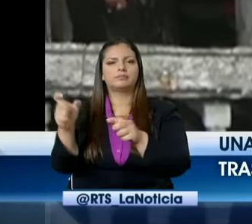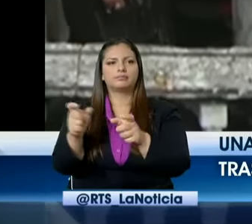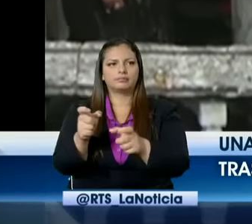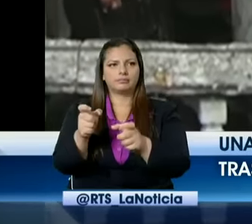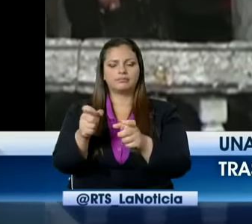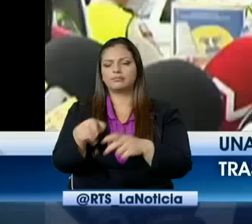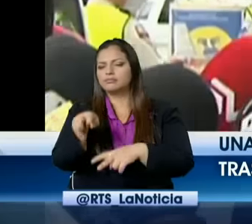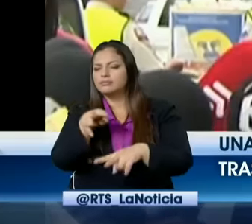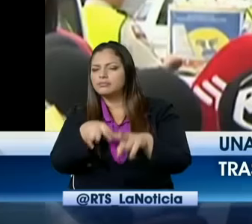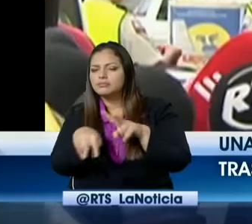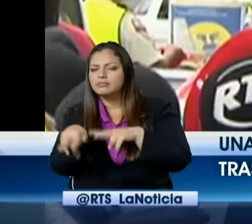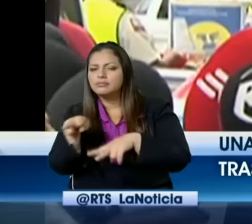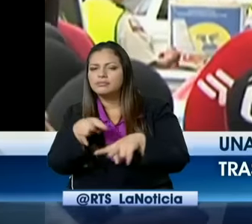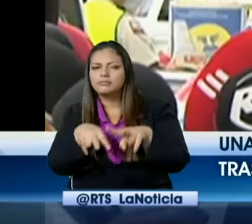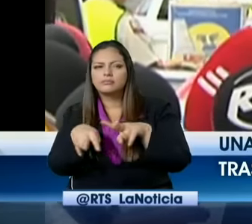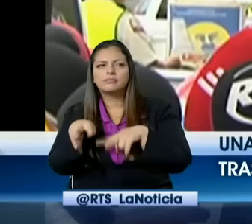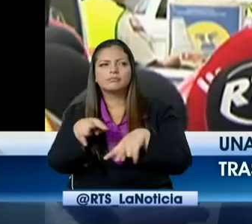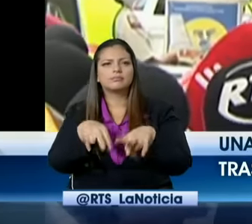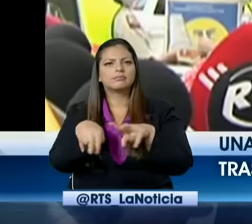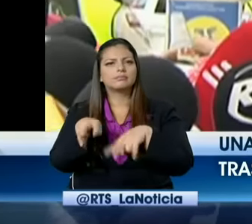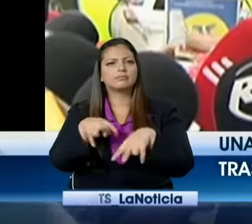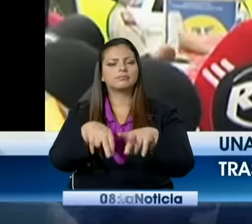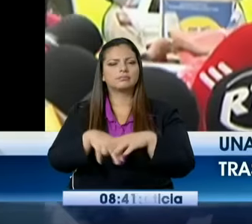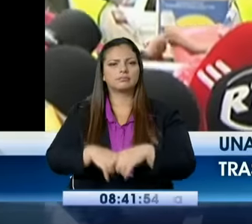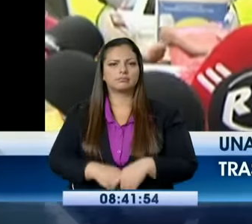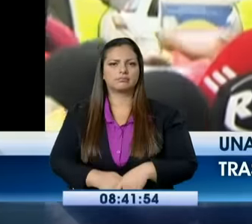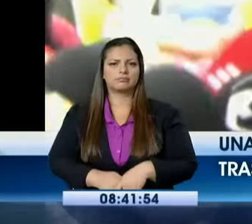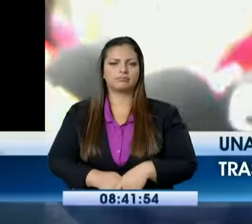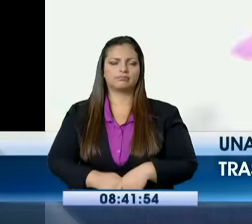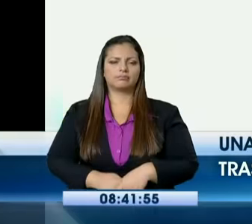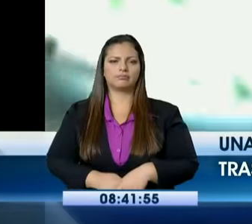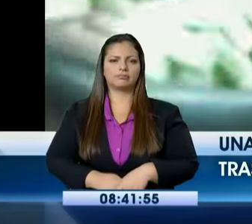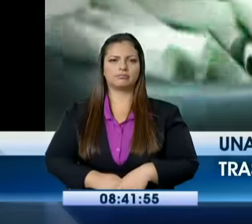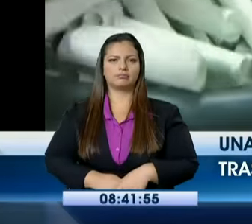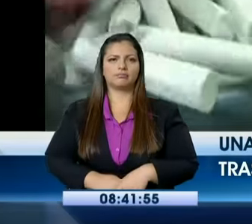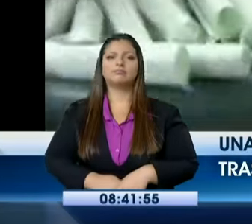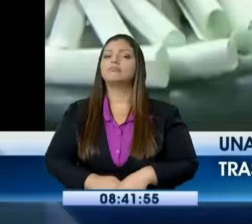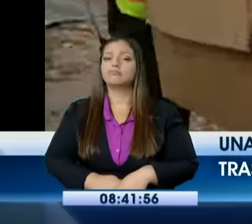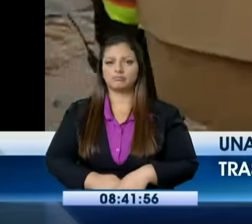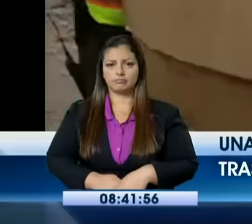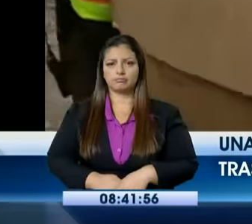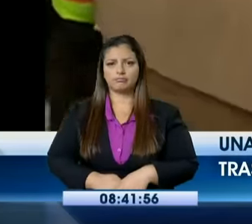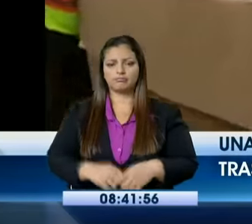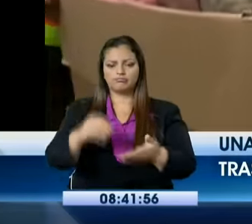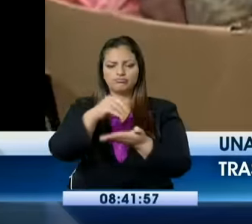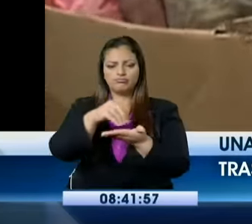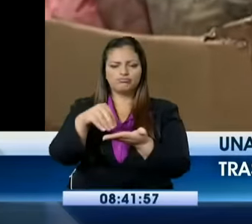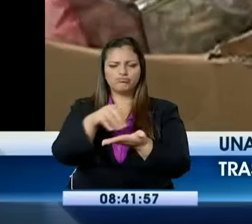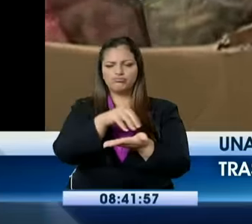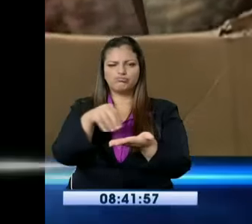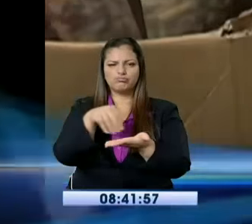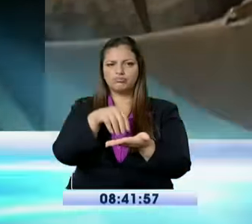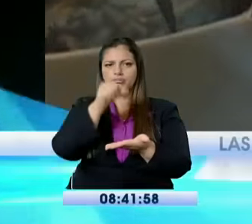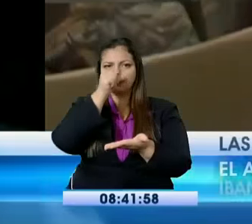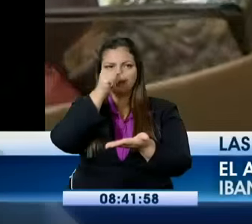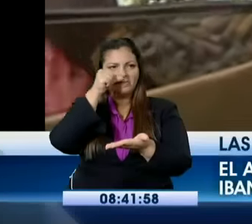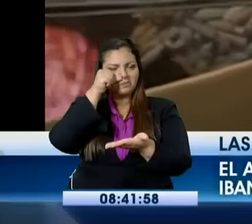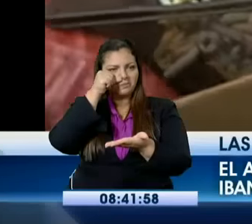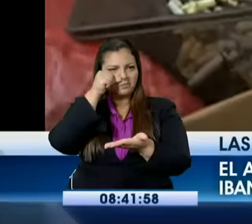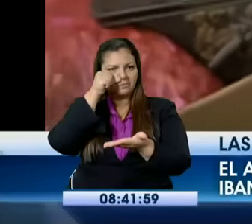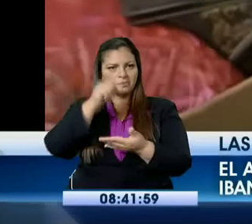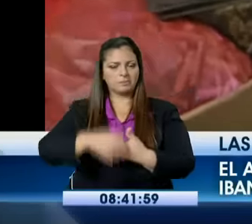procedimiento respectivo. En cuanto tiene que ver a la heroína, son decenas de dosis que fueron encontrados en el